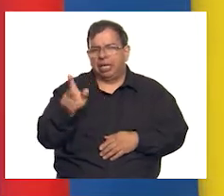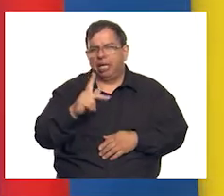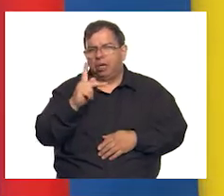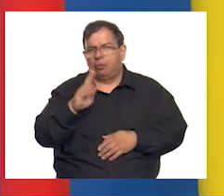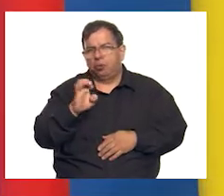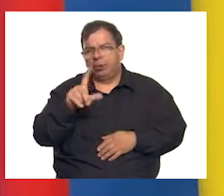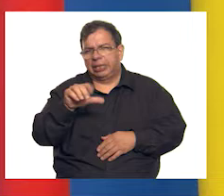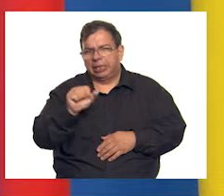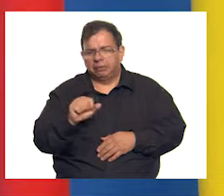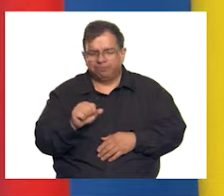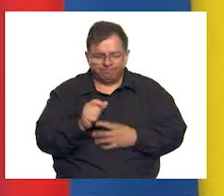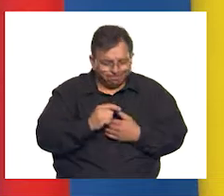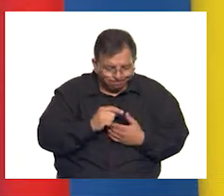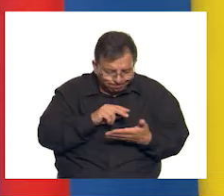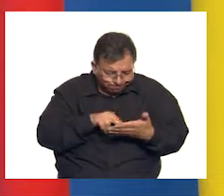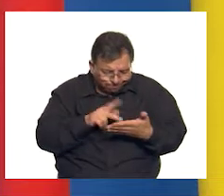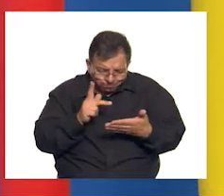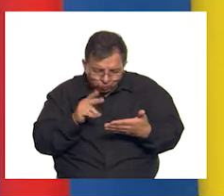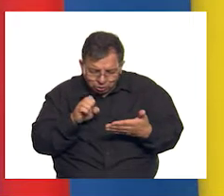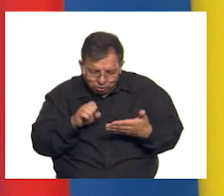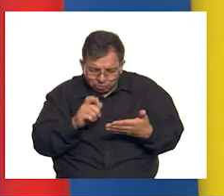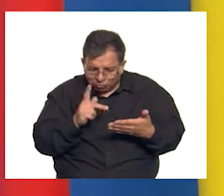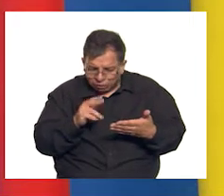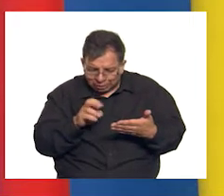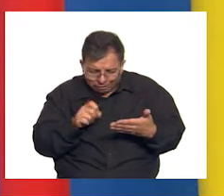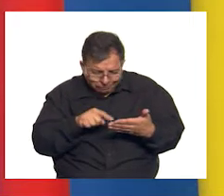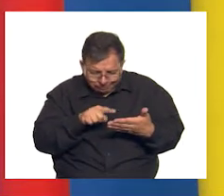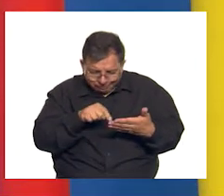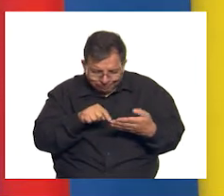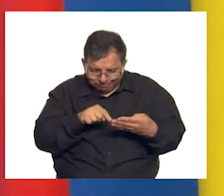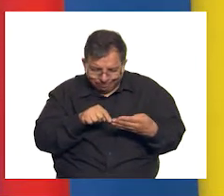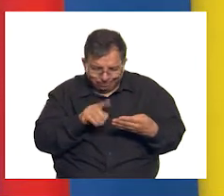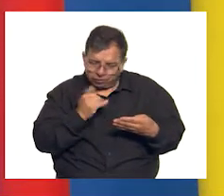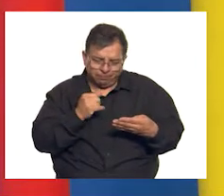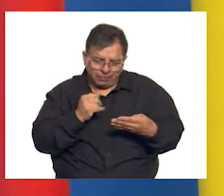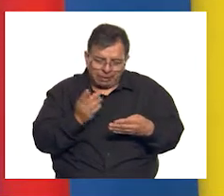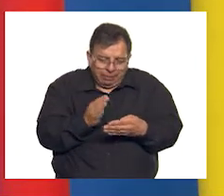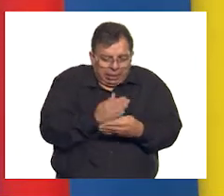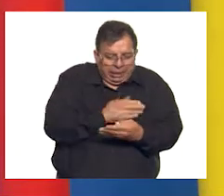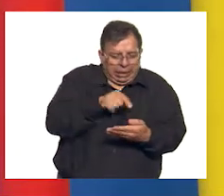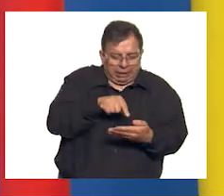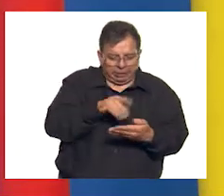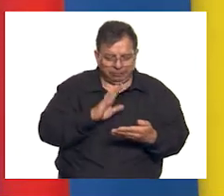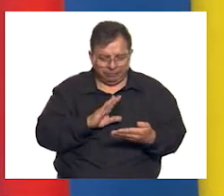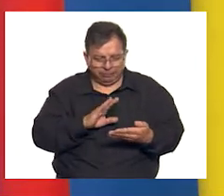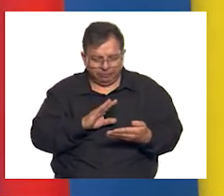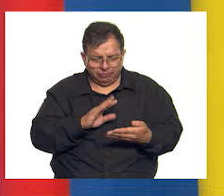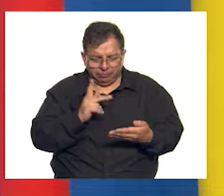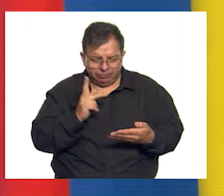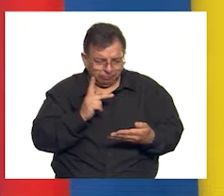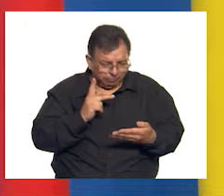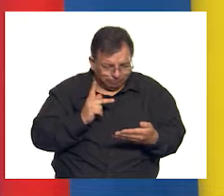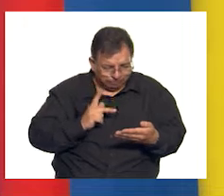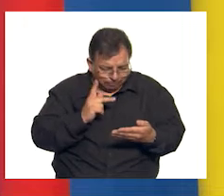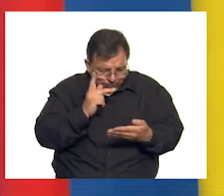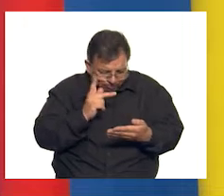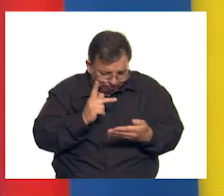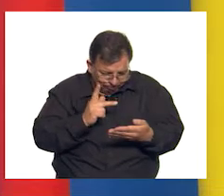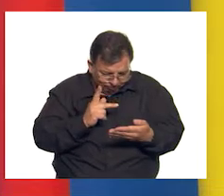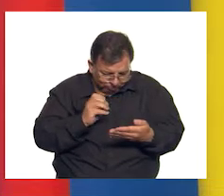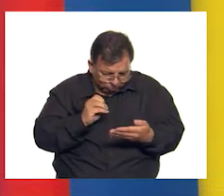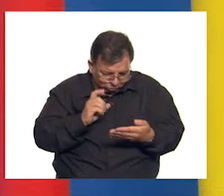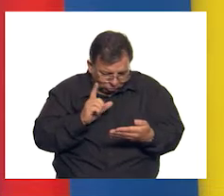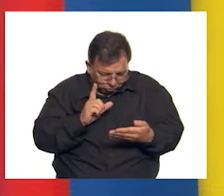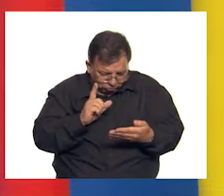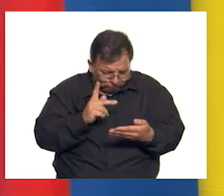ver, pony. Portarretratos, precisamente. No, ya me pasé. Aquí. A ver, pol.